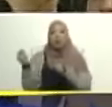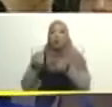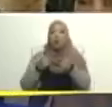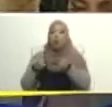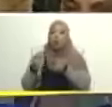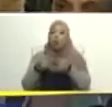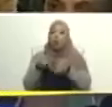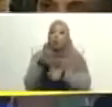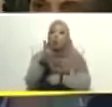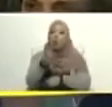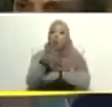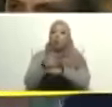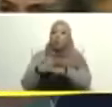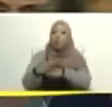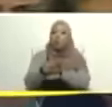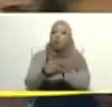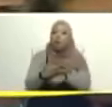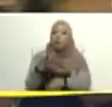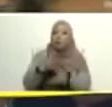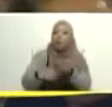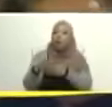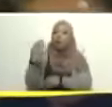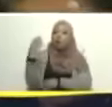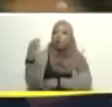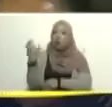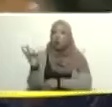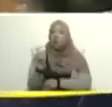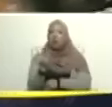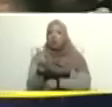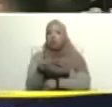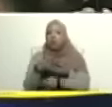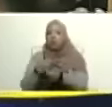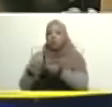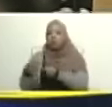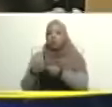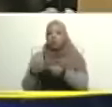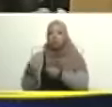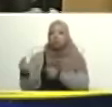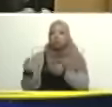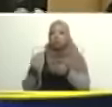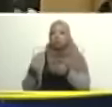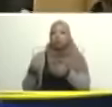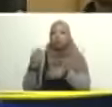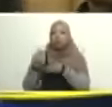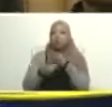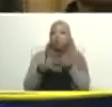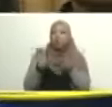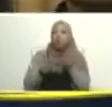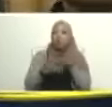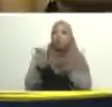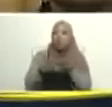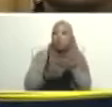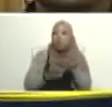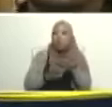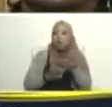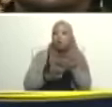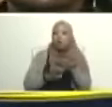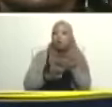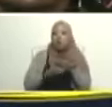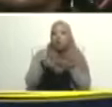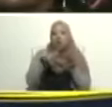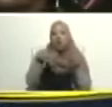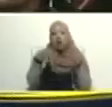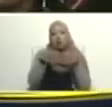dos gobiernos para construir ese distrito, llamémoslo así, del turismo, que